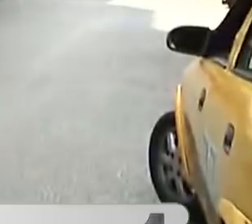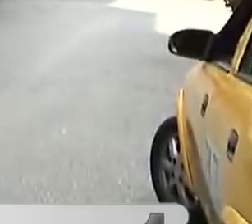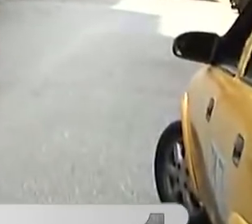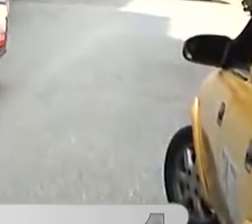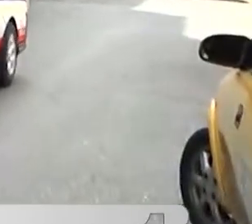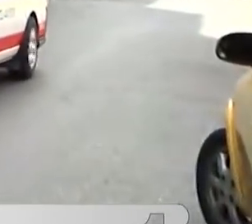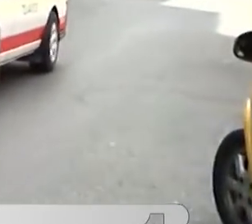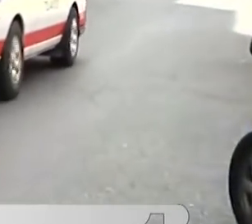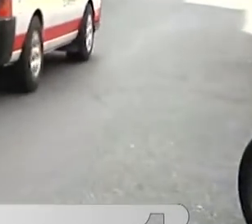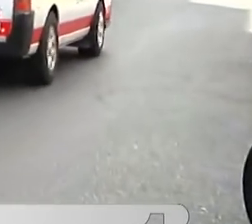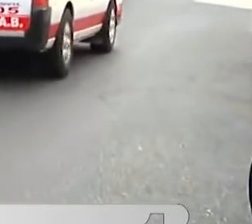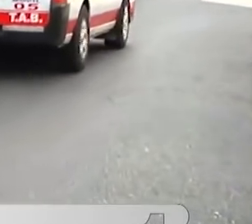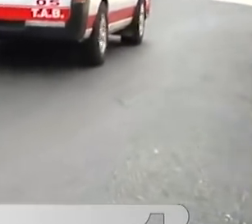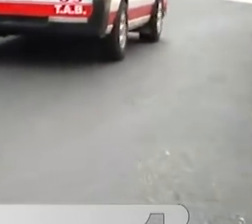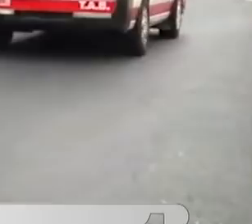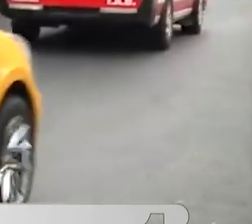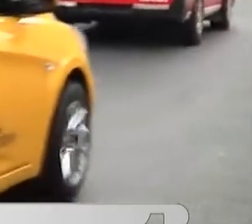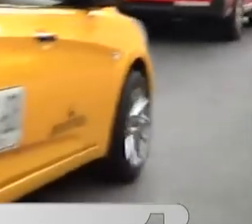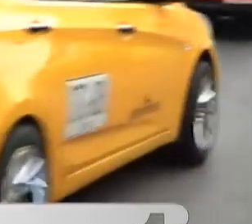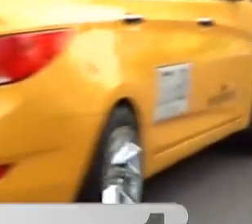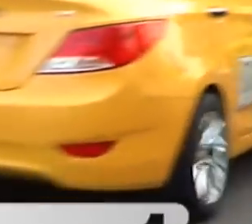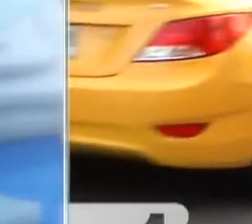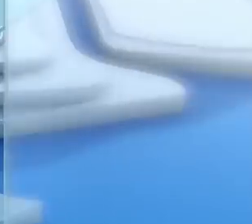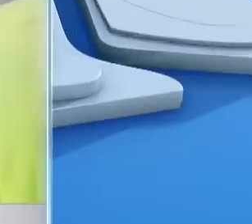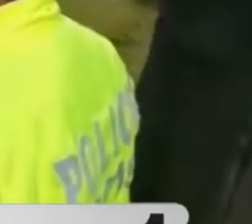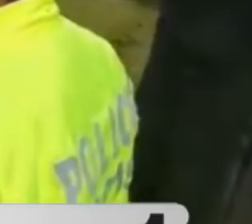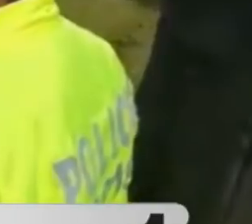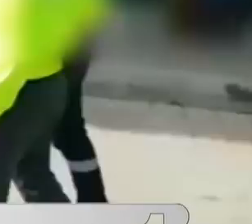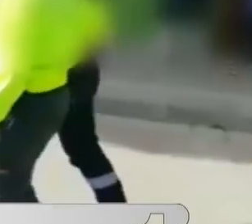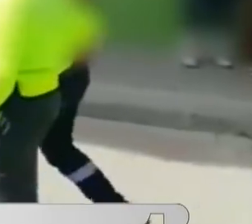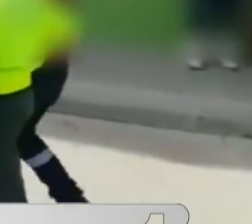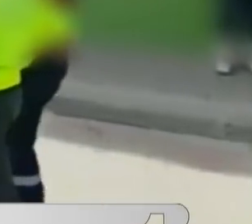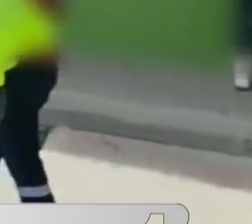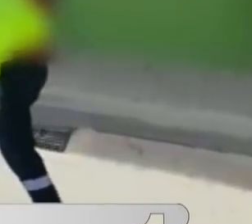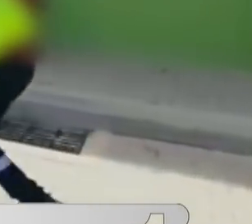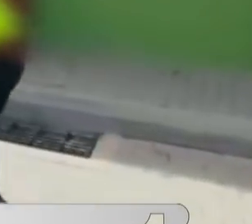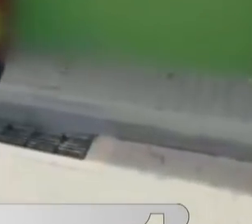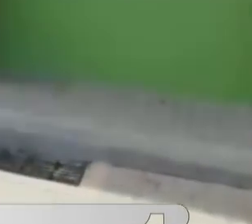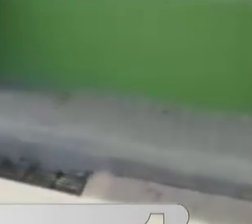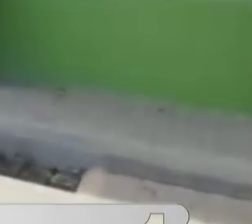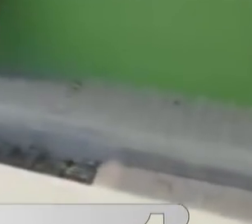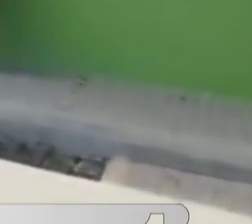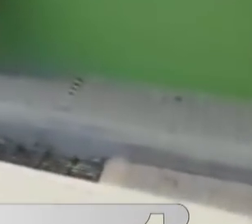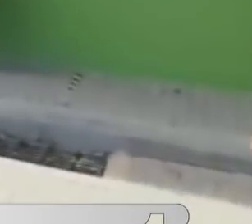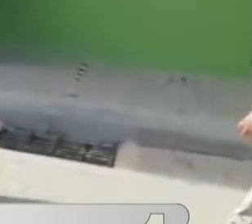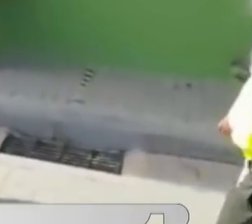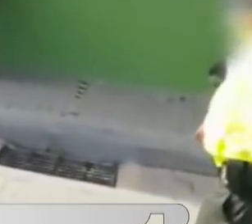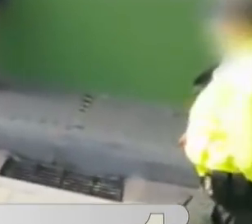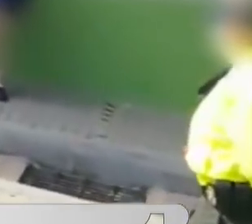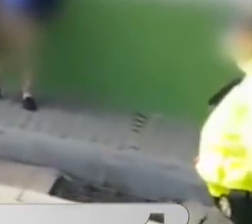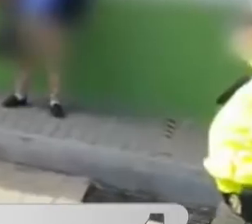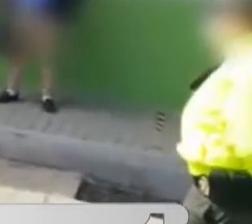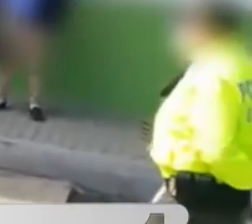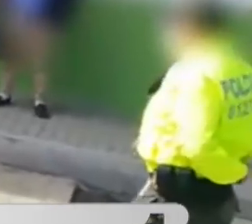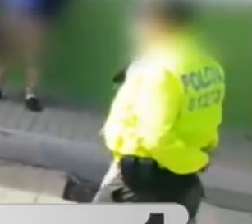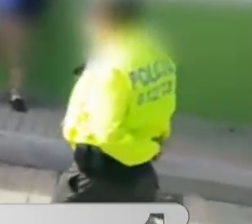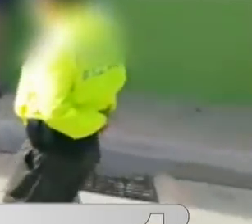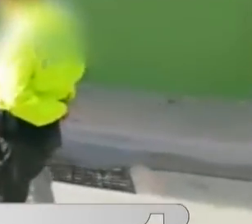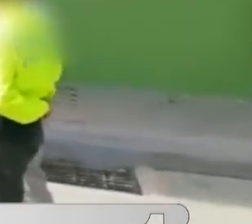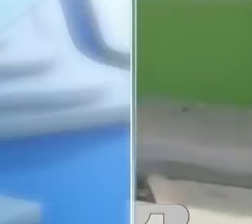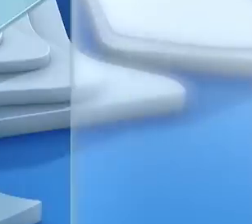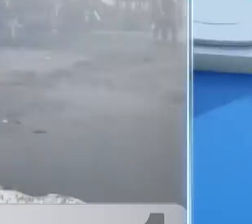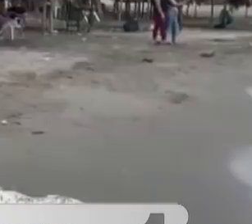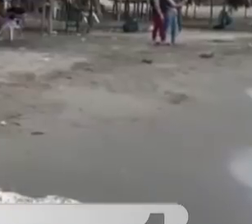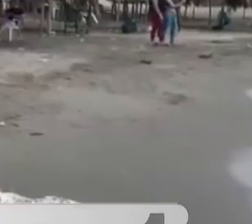ocupación. Decretarán alerta roja. Capturan a tres hombres que abusaban de un menor de 12